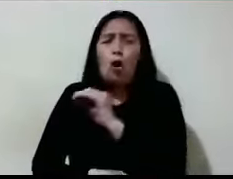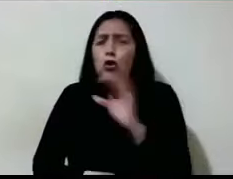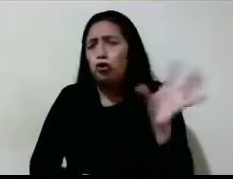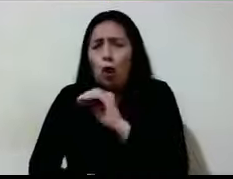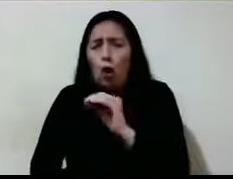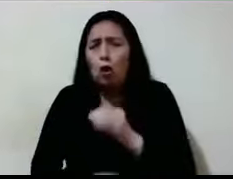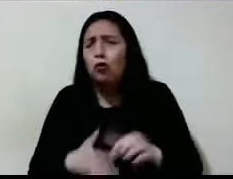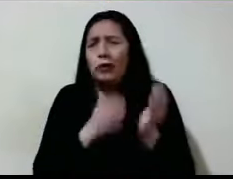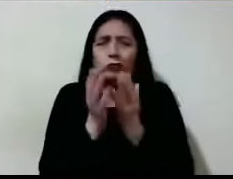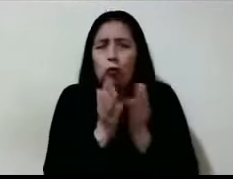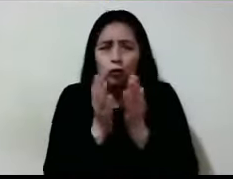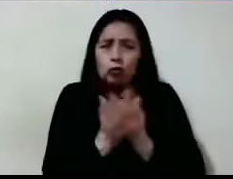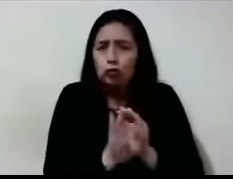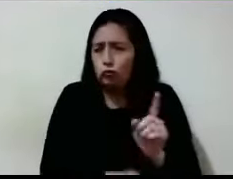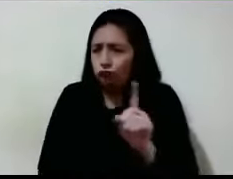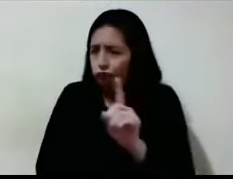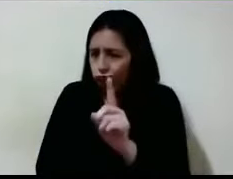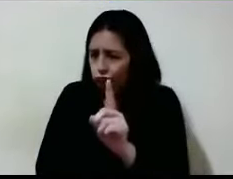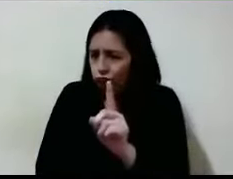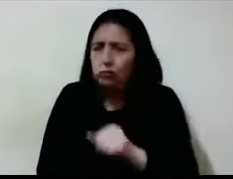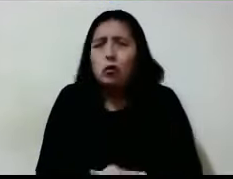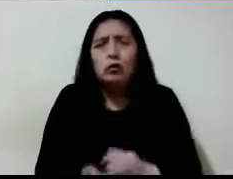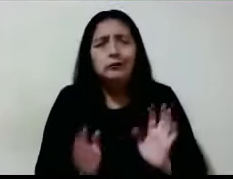al académico o a los estudios.